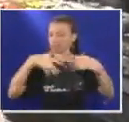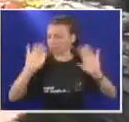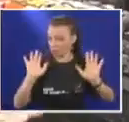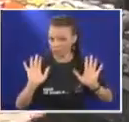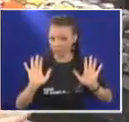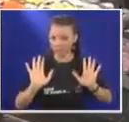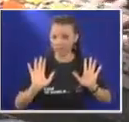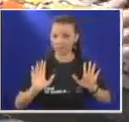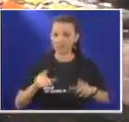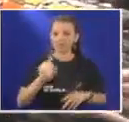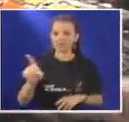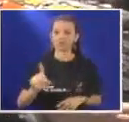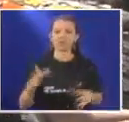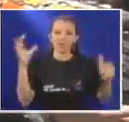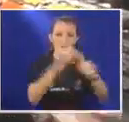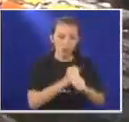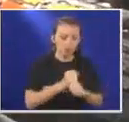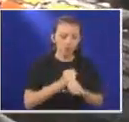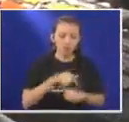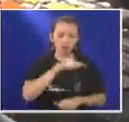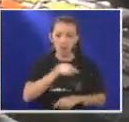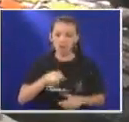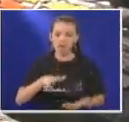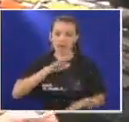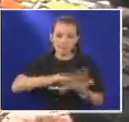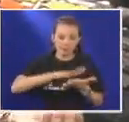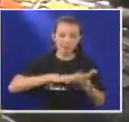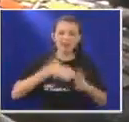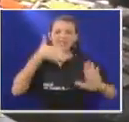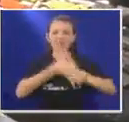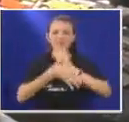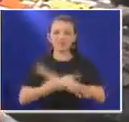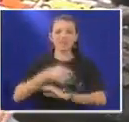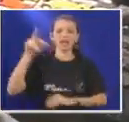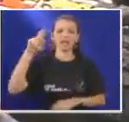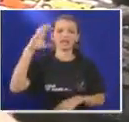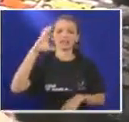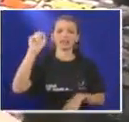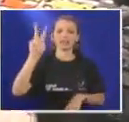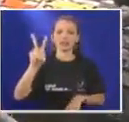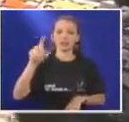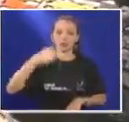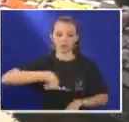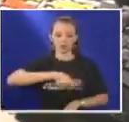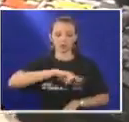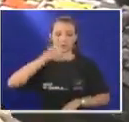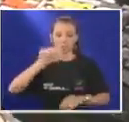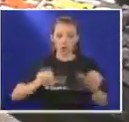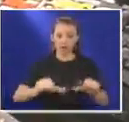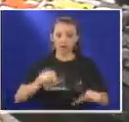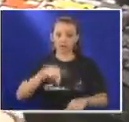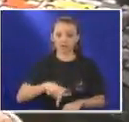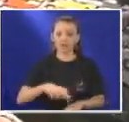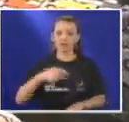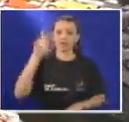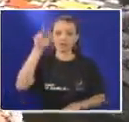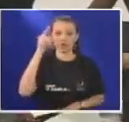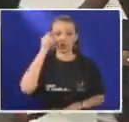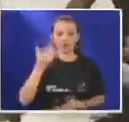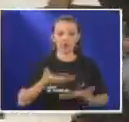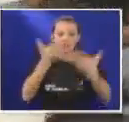material que consigamos por ahí para plasmar qué significa RCTV para los que estamos aquí día a día llevándole la noticia a